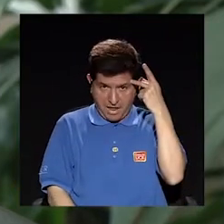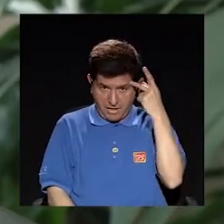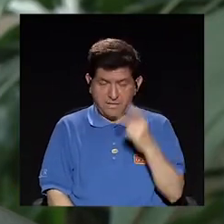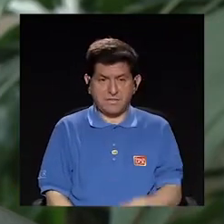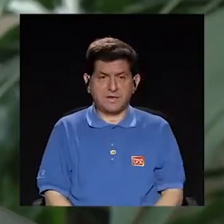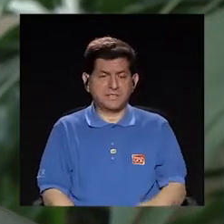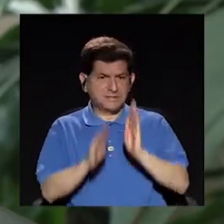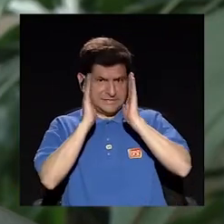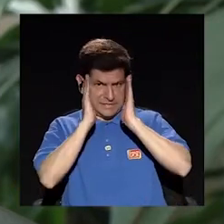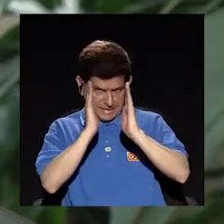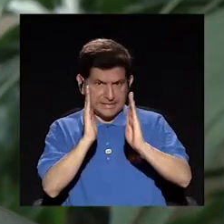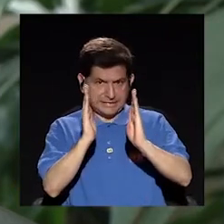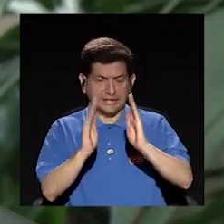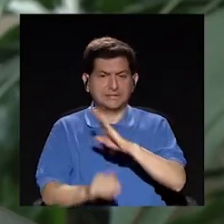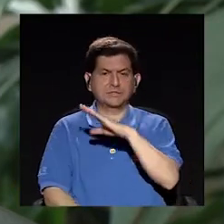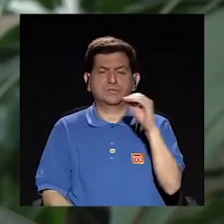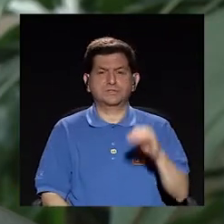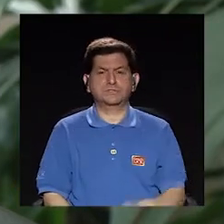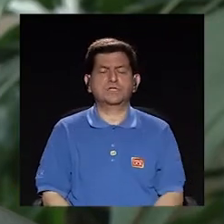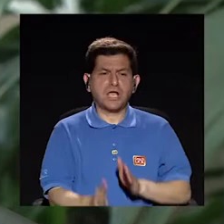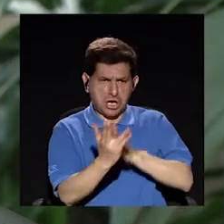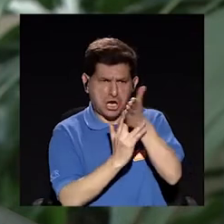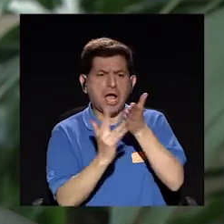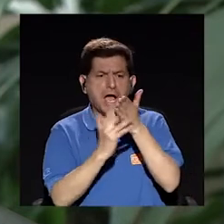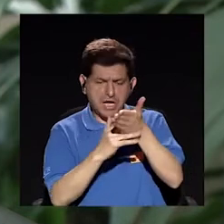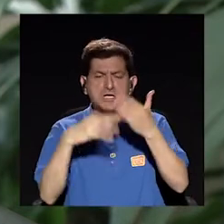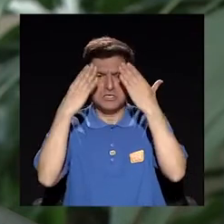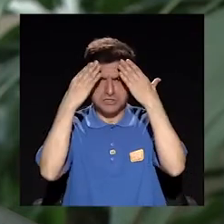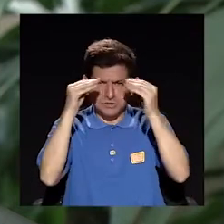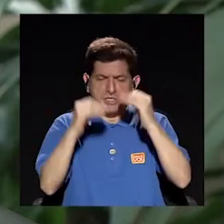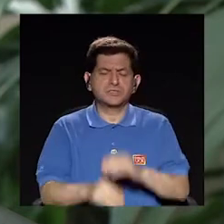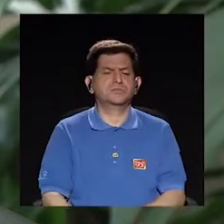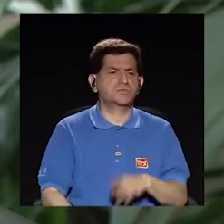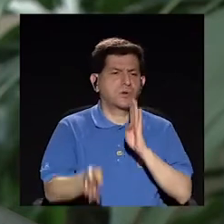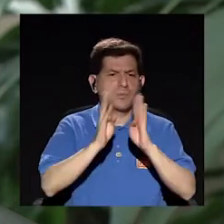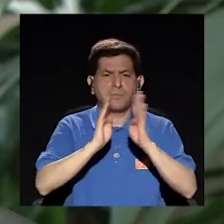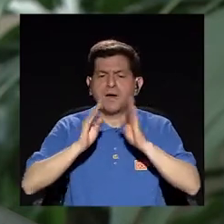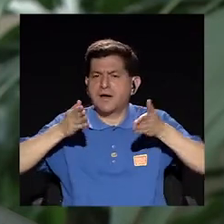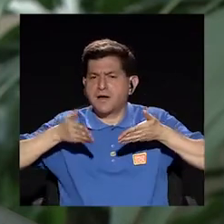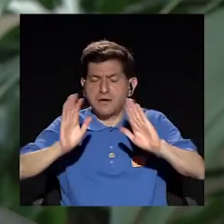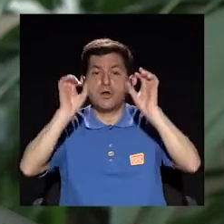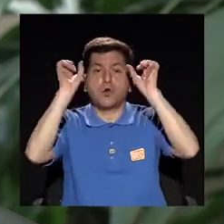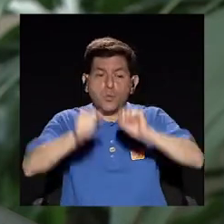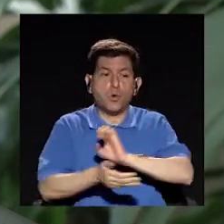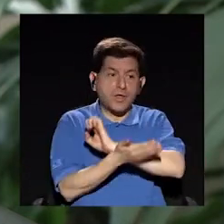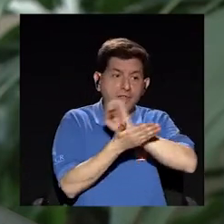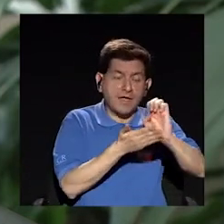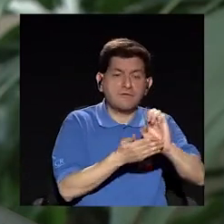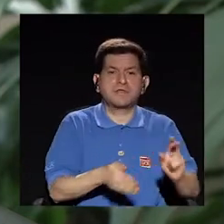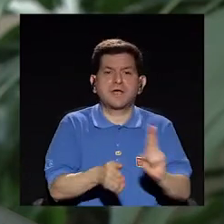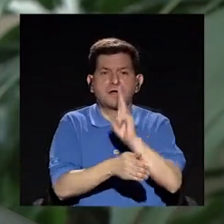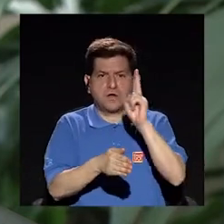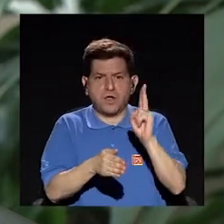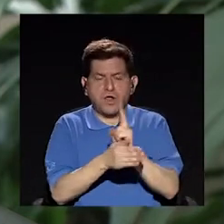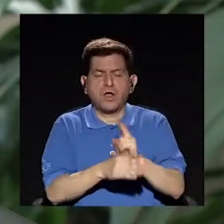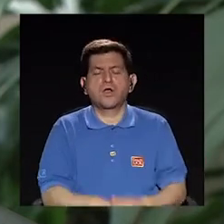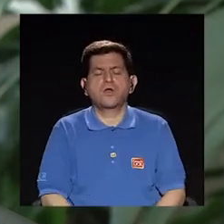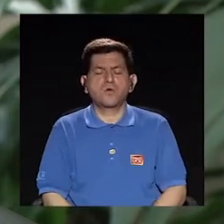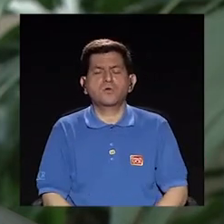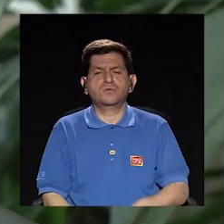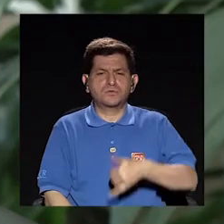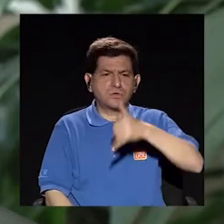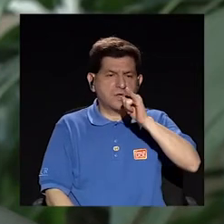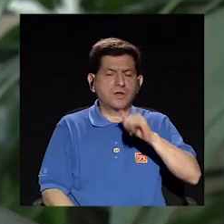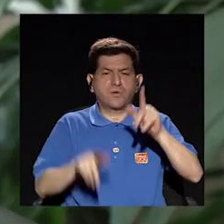padres más atentos y teniendo acceso a la información y hablando con sus hijos, pueden prevenir el consumo de alcohol en